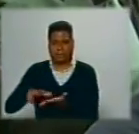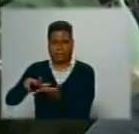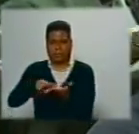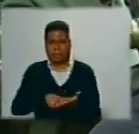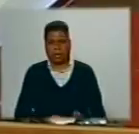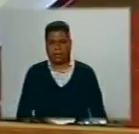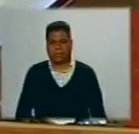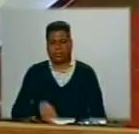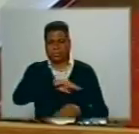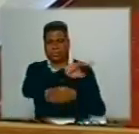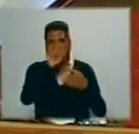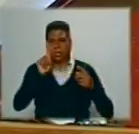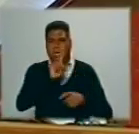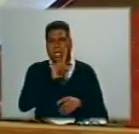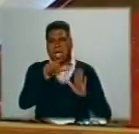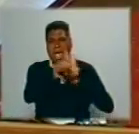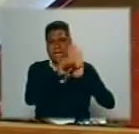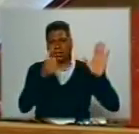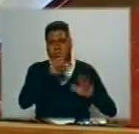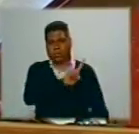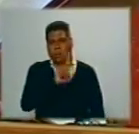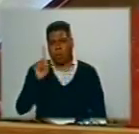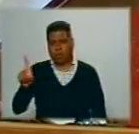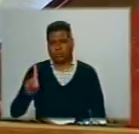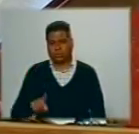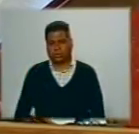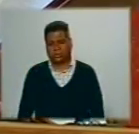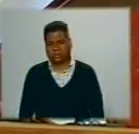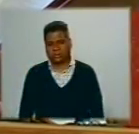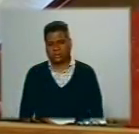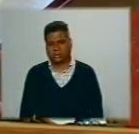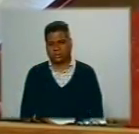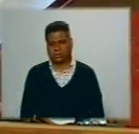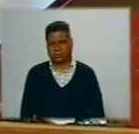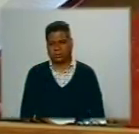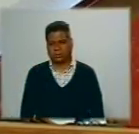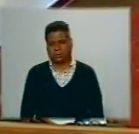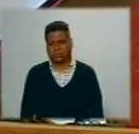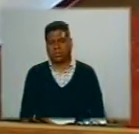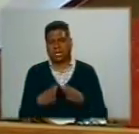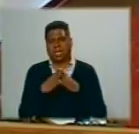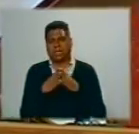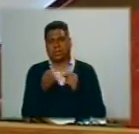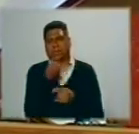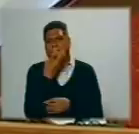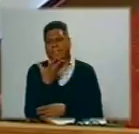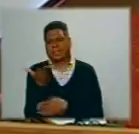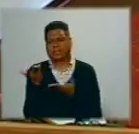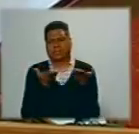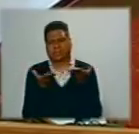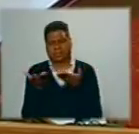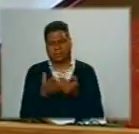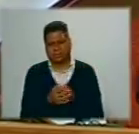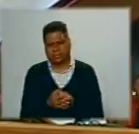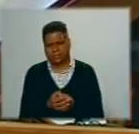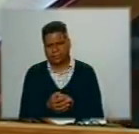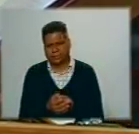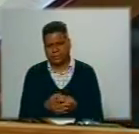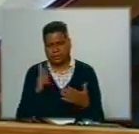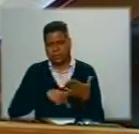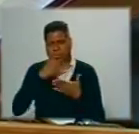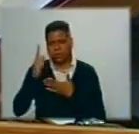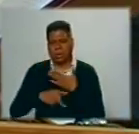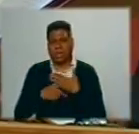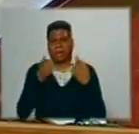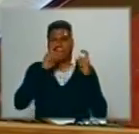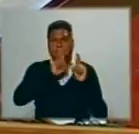Siguiente artículo. Artículo 11. Contenidos de la educación sobre el derecho de acceso a los bienes y servicios. Los programas de información dirigidos a las